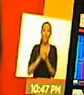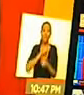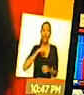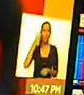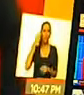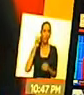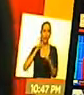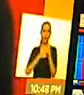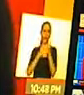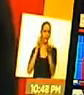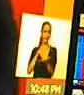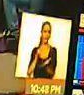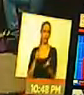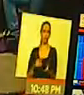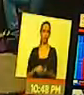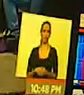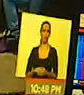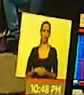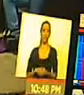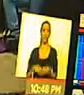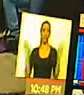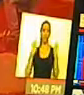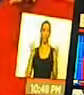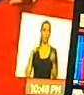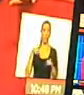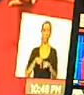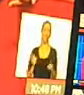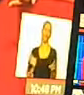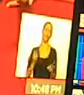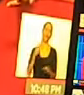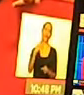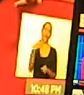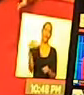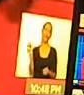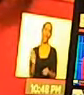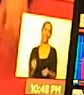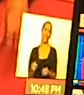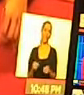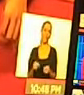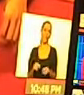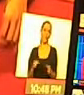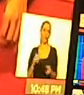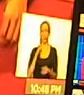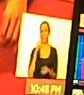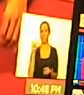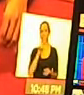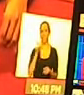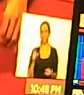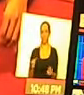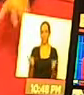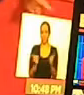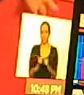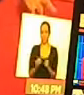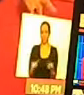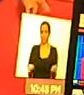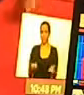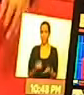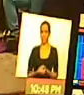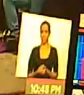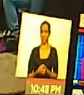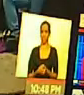tipo... Porque además ese supuesto atentado tampoco, que el carajo no te concentró más de 200 personas. No,